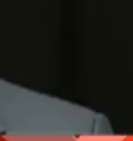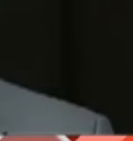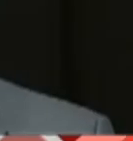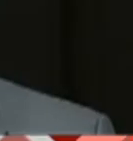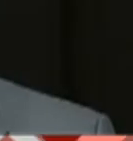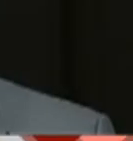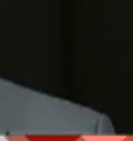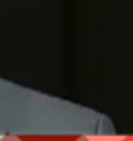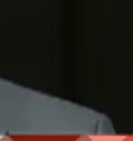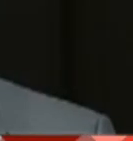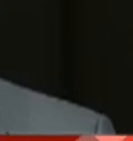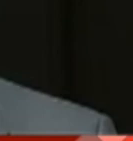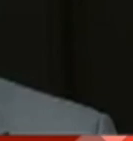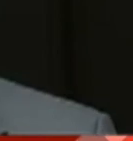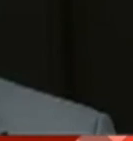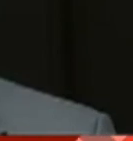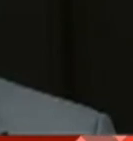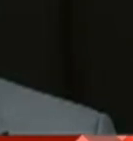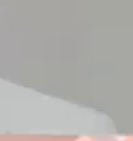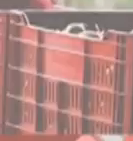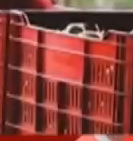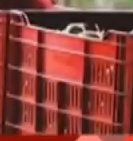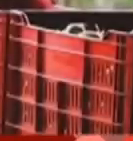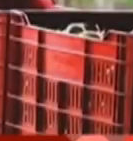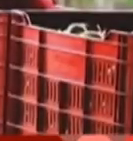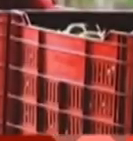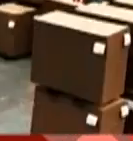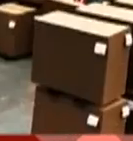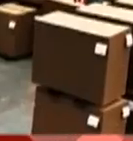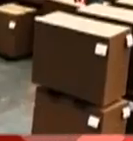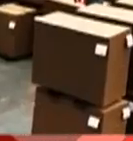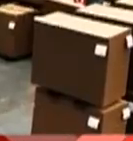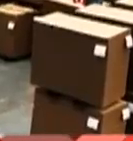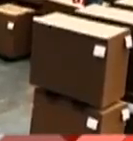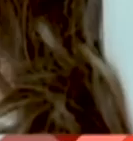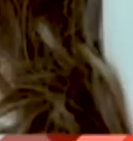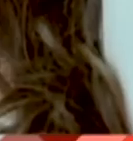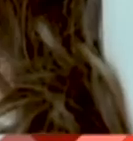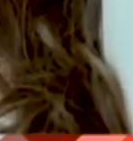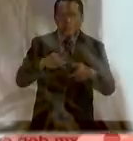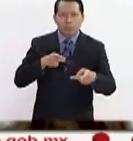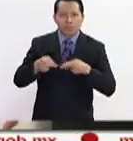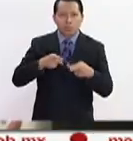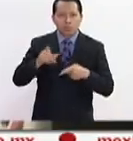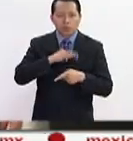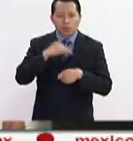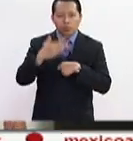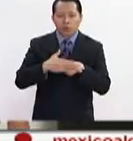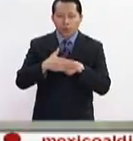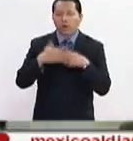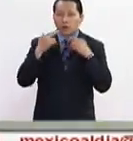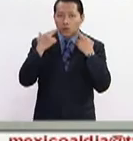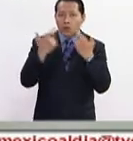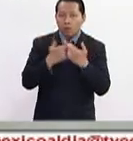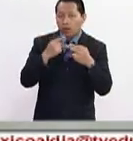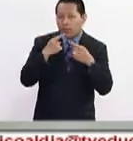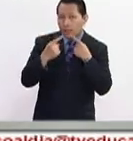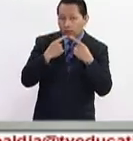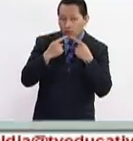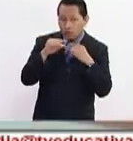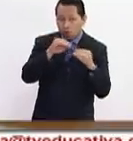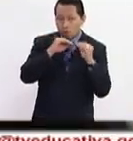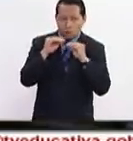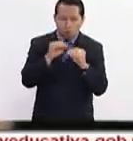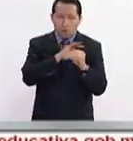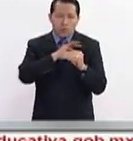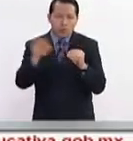las negociaciones continúen conforme a los tiempos y métodos. Además, detallaron los preparativos de la próxima reunión del diálogo estratégico